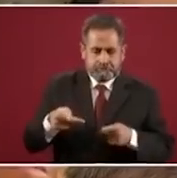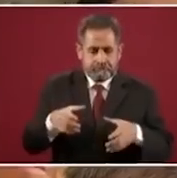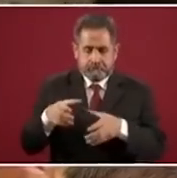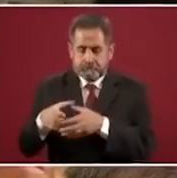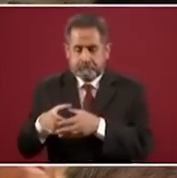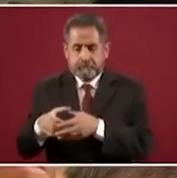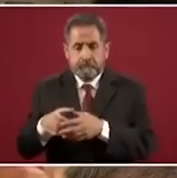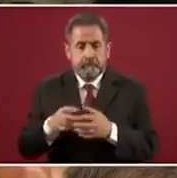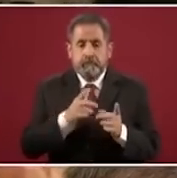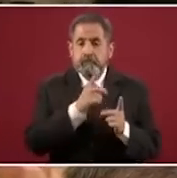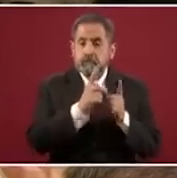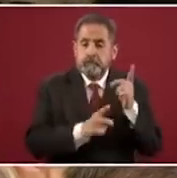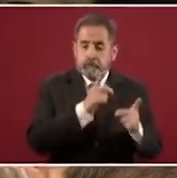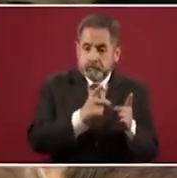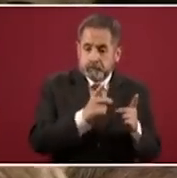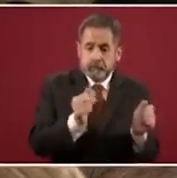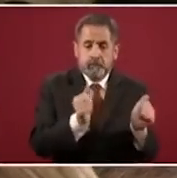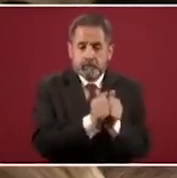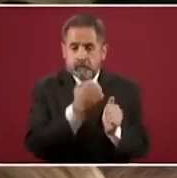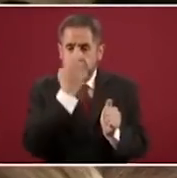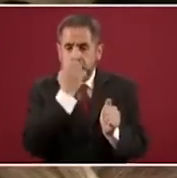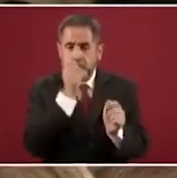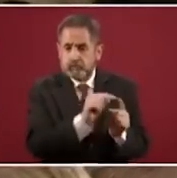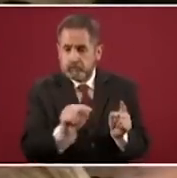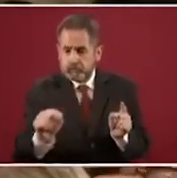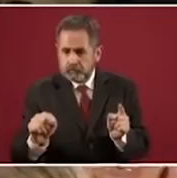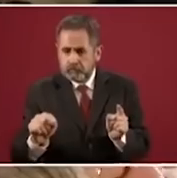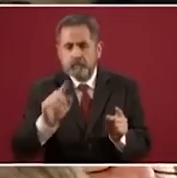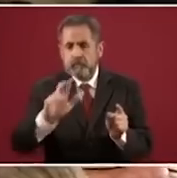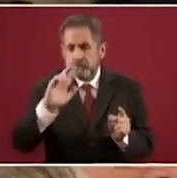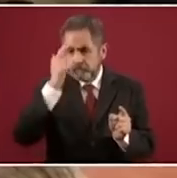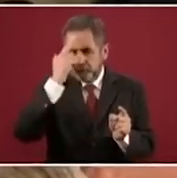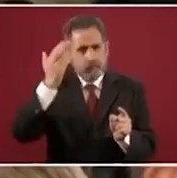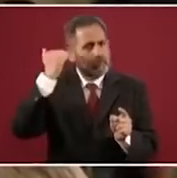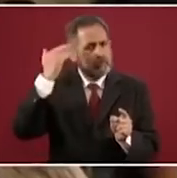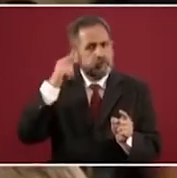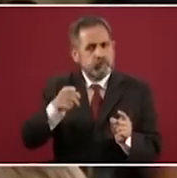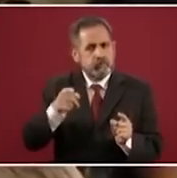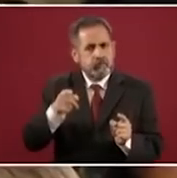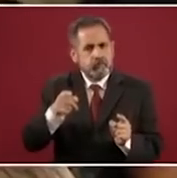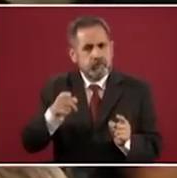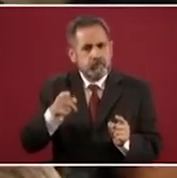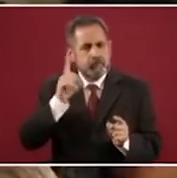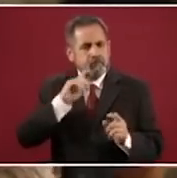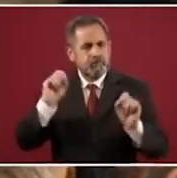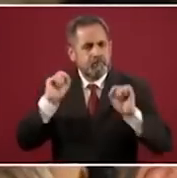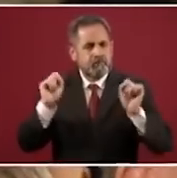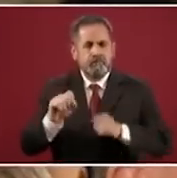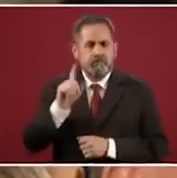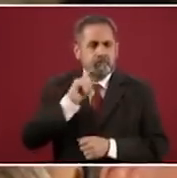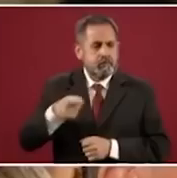deporte en cada una de nuestras escuelas. No sé si recuerda a nuestra corredora